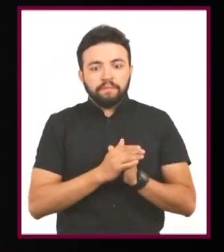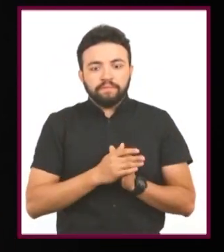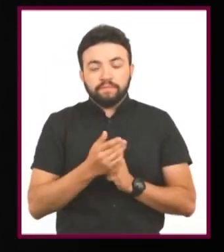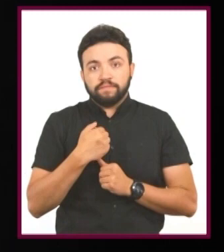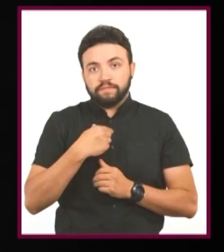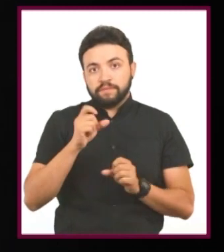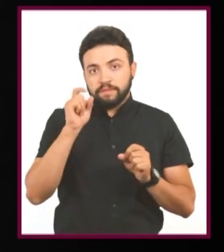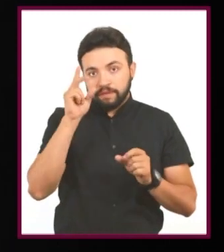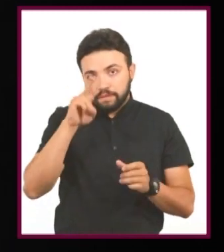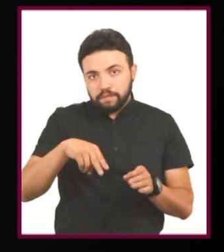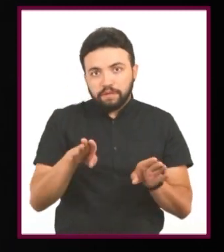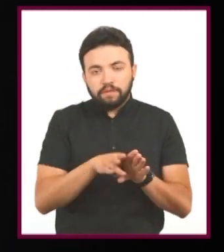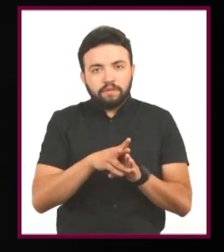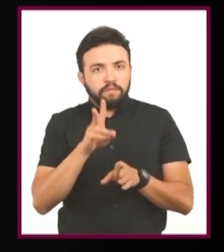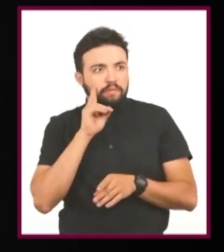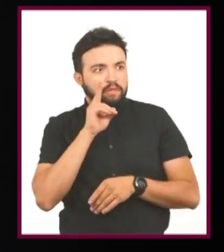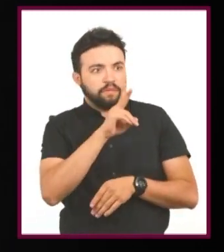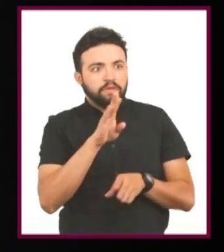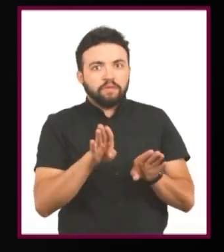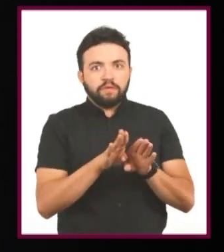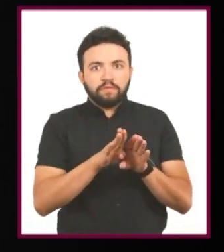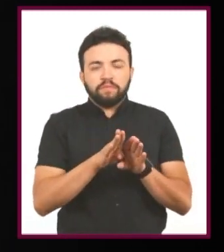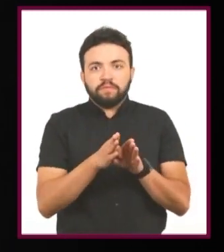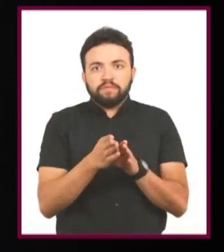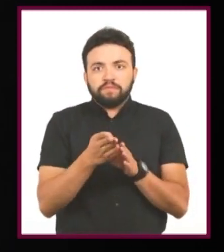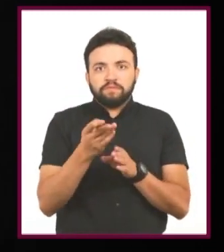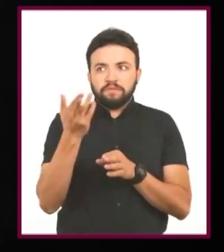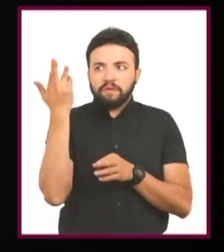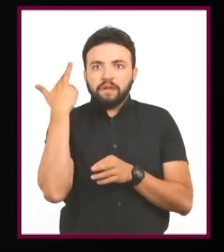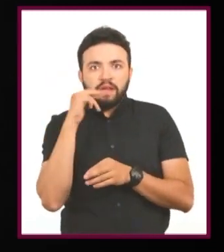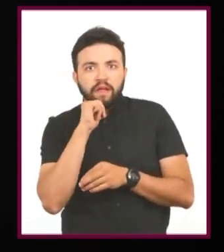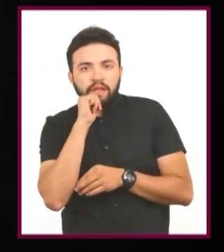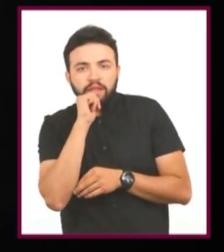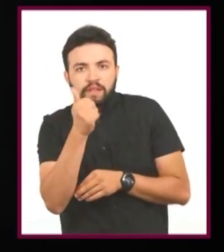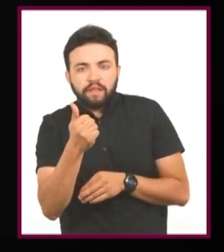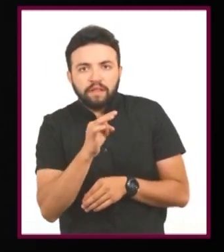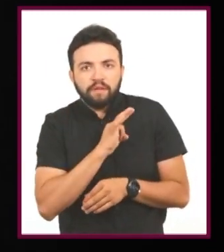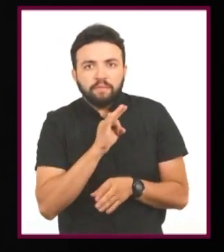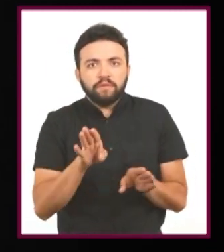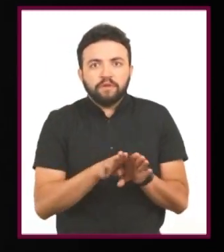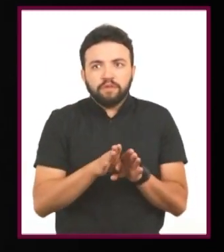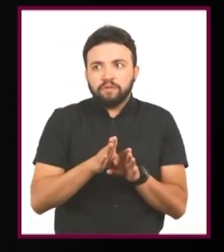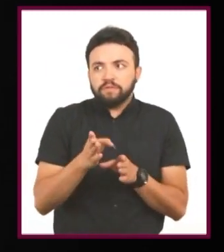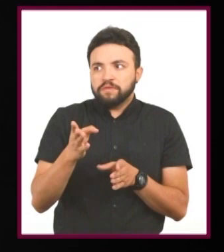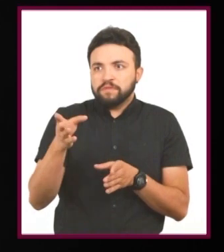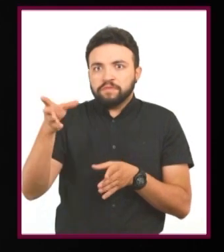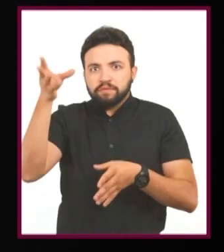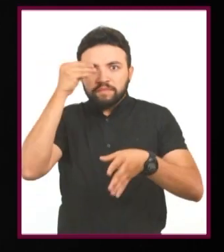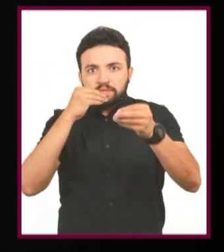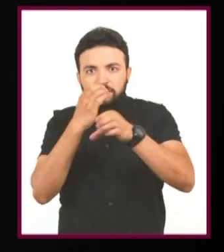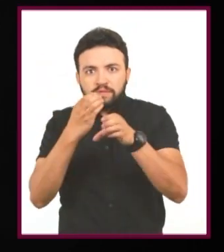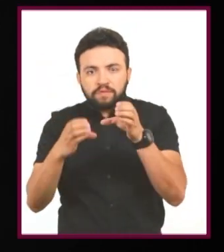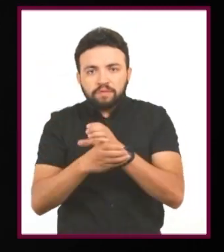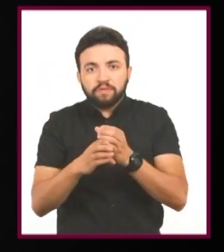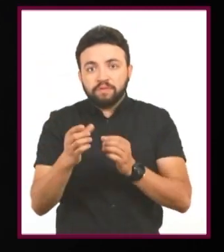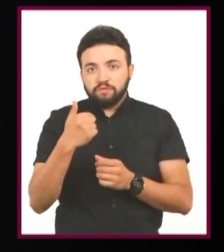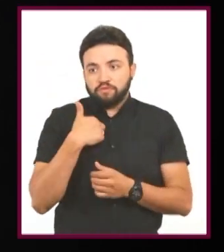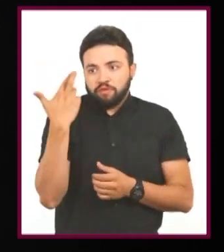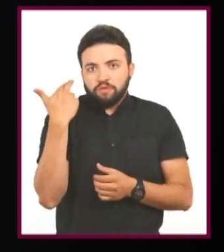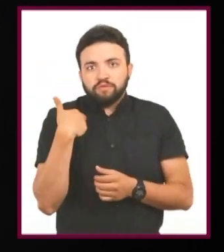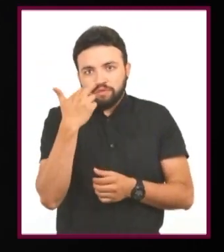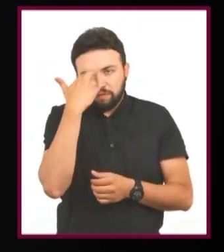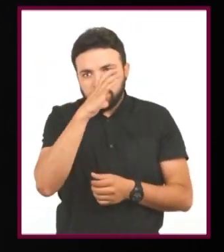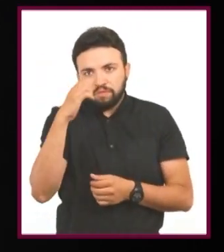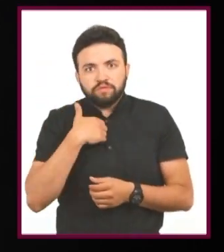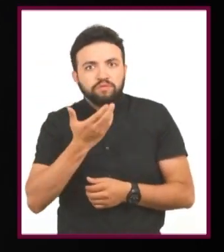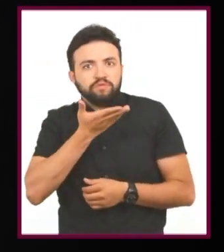admiro muchísimo su capacidad de percibir la vida sin sonidos, o por lo menos sin los sonidos que yo puedo escuchar, que reconozco y a